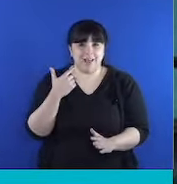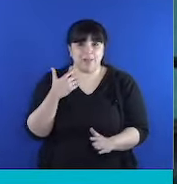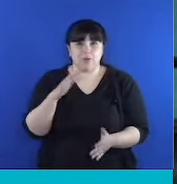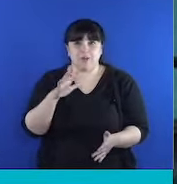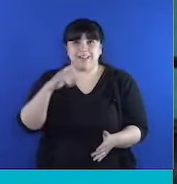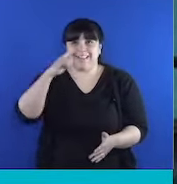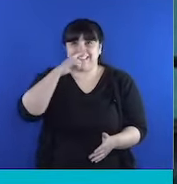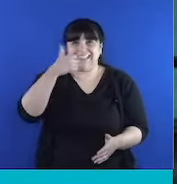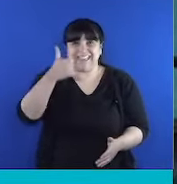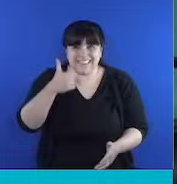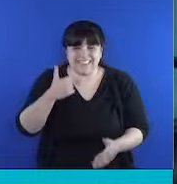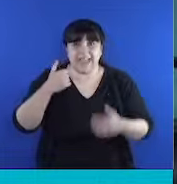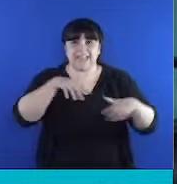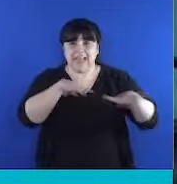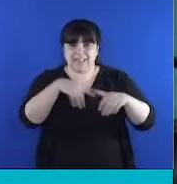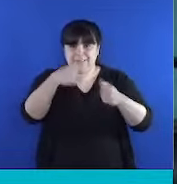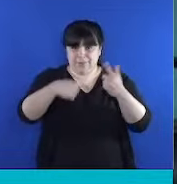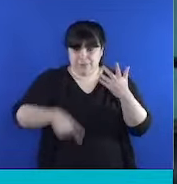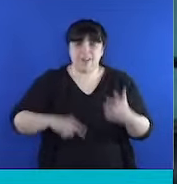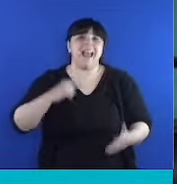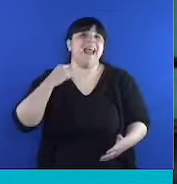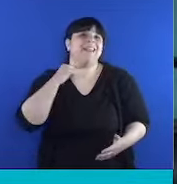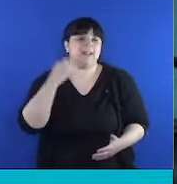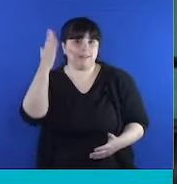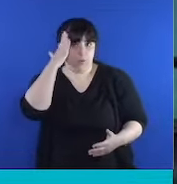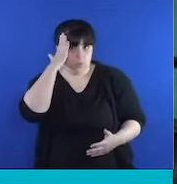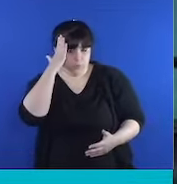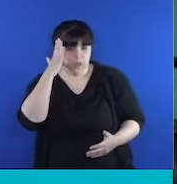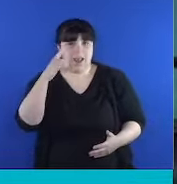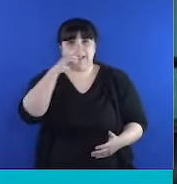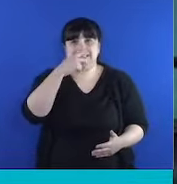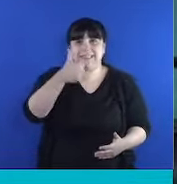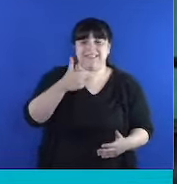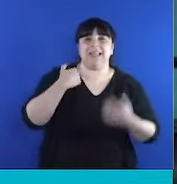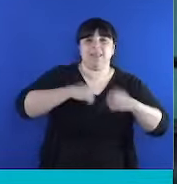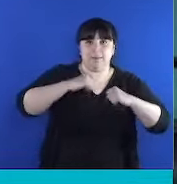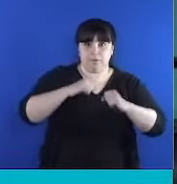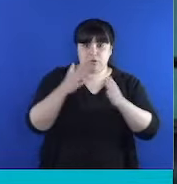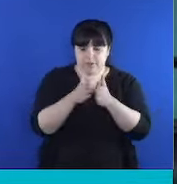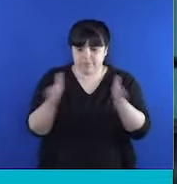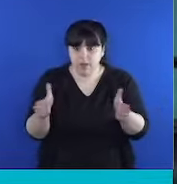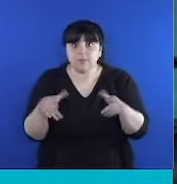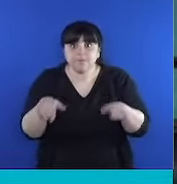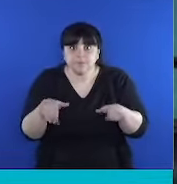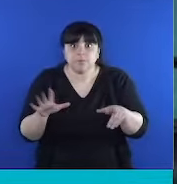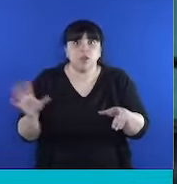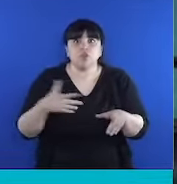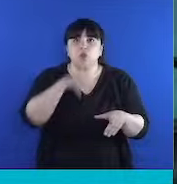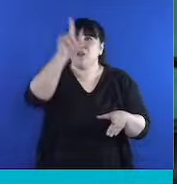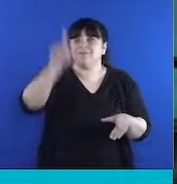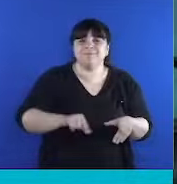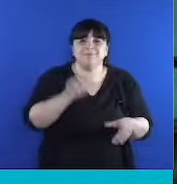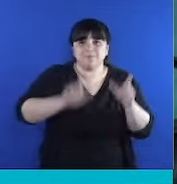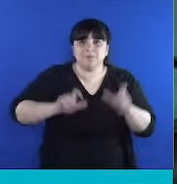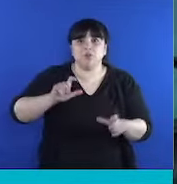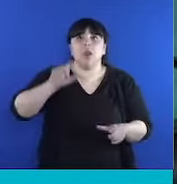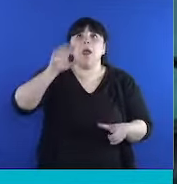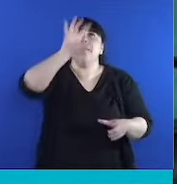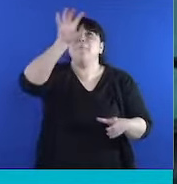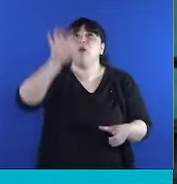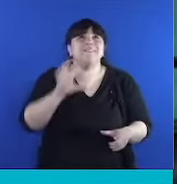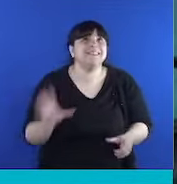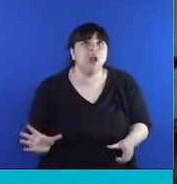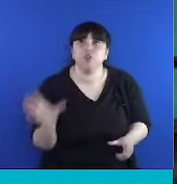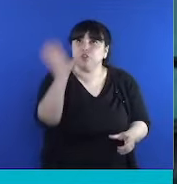76 disciplinas, 13 disciplinas culturales, 76 deportivas y la participación de la totalidad de las provincias de la Argentina. Este